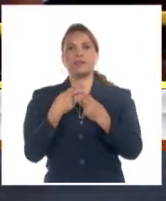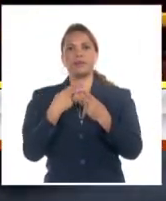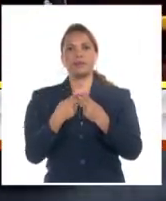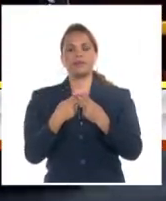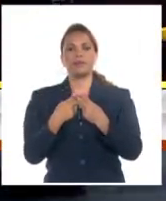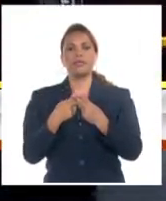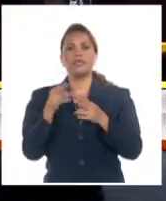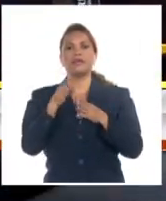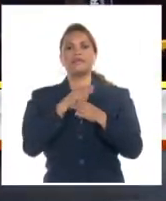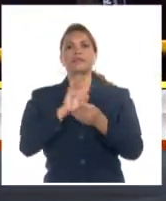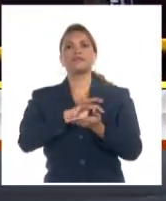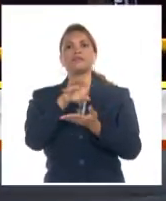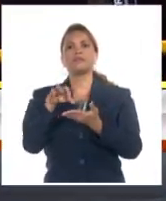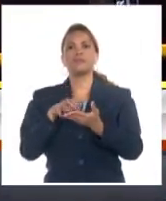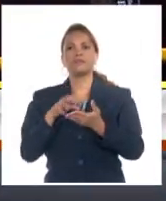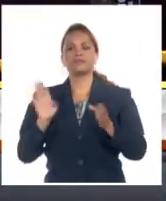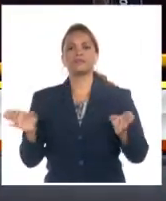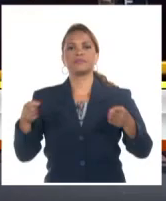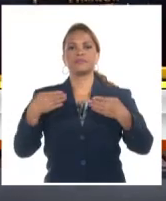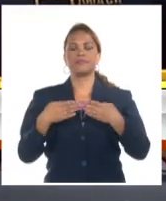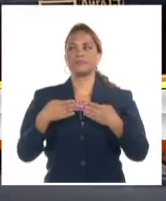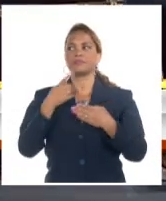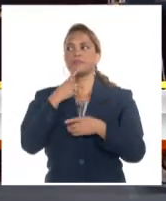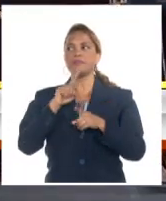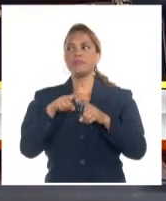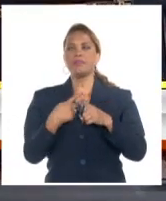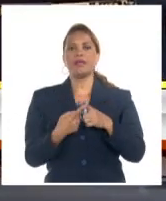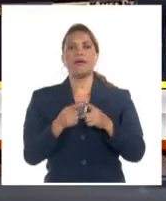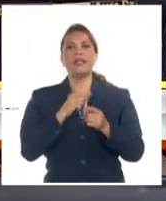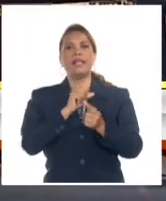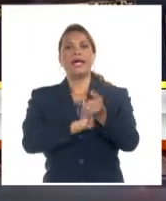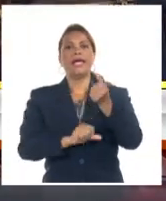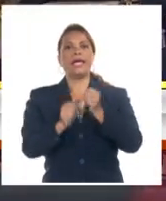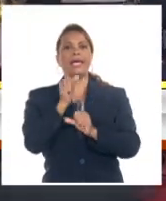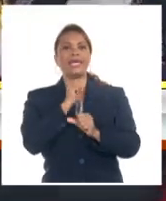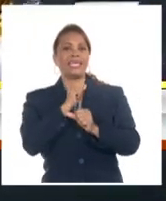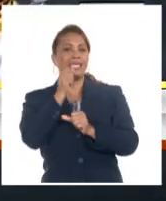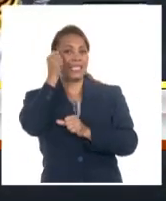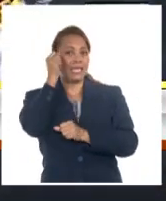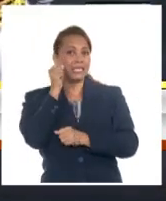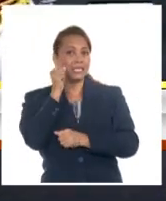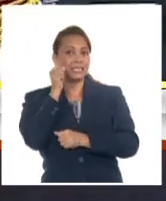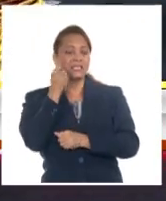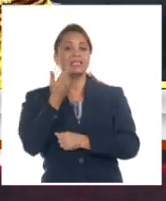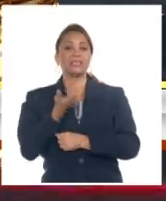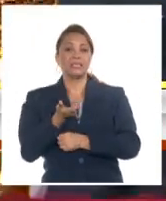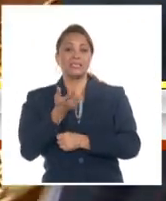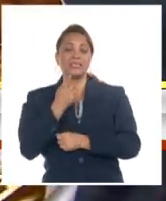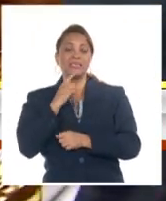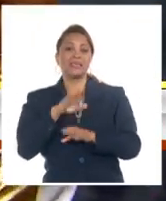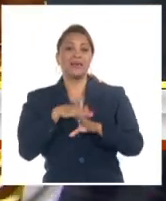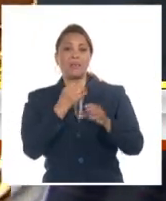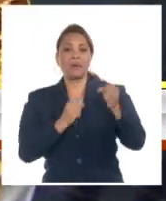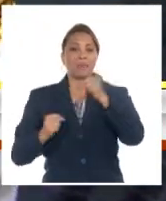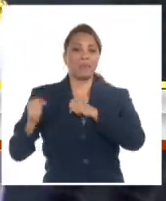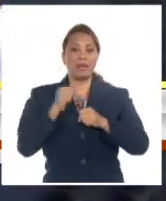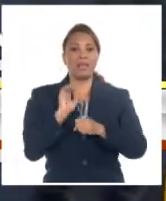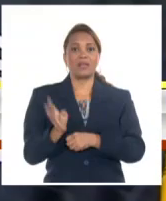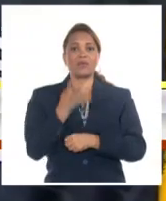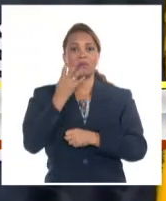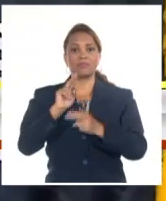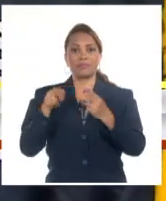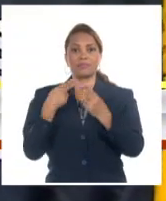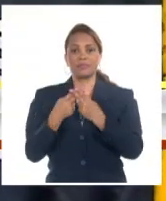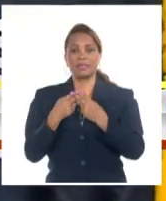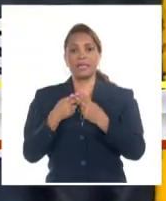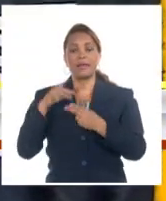ángulos y tuvo un gran cierre, pese a la herida sufrida en el arco superciliar izquierdo cuando transcurría el cuarto round. El pinareño